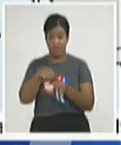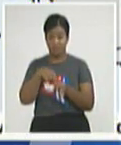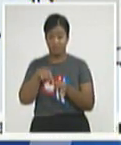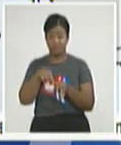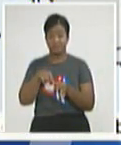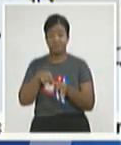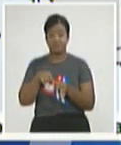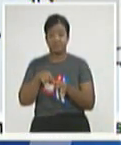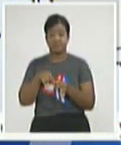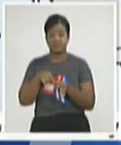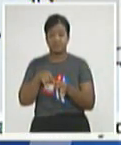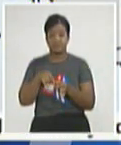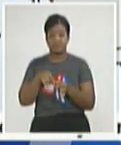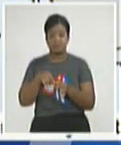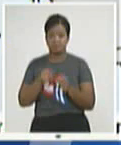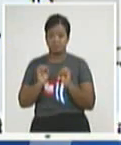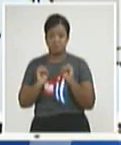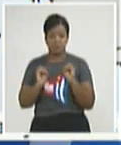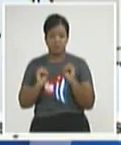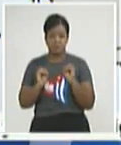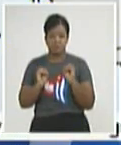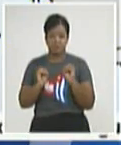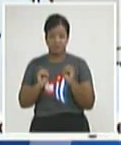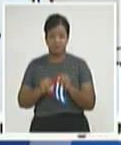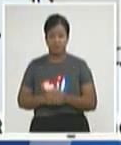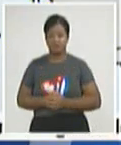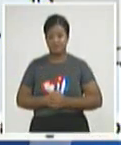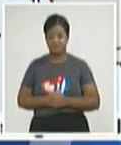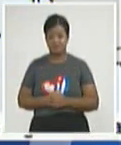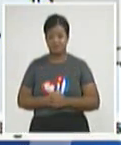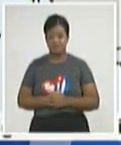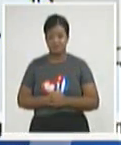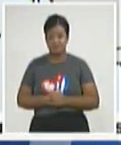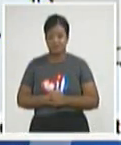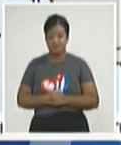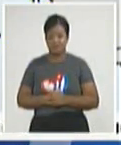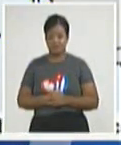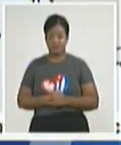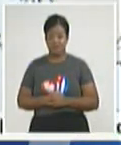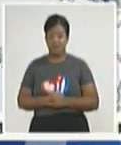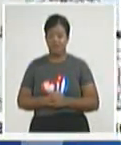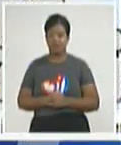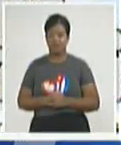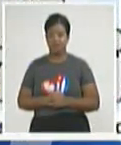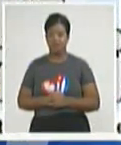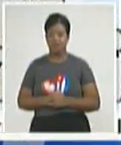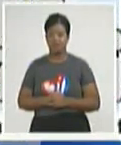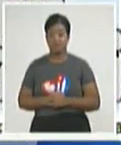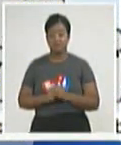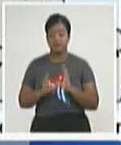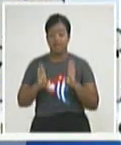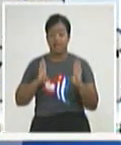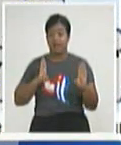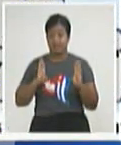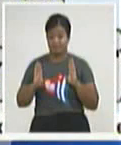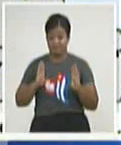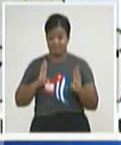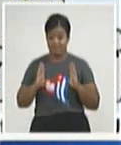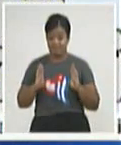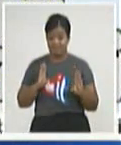Juventud no diagnostica casos en el día de ayer. En el caso del centro del país,